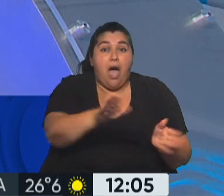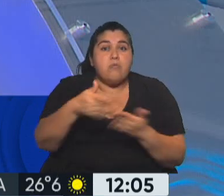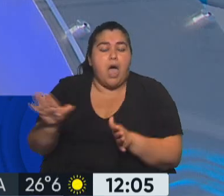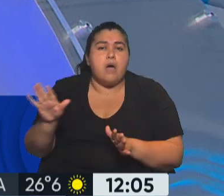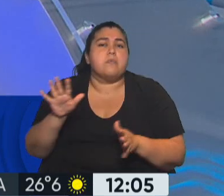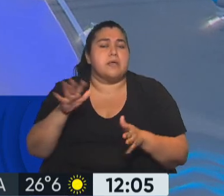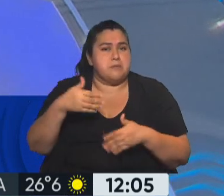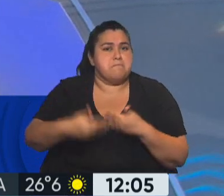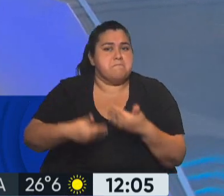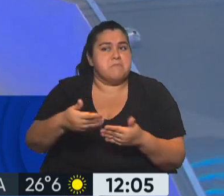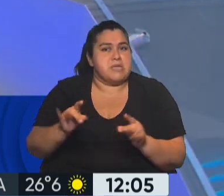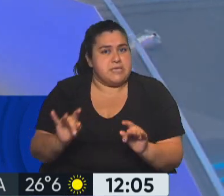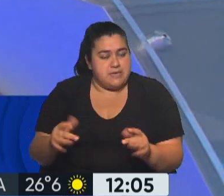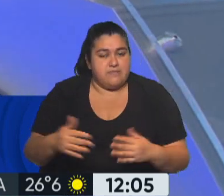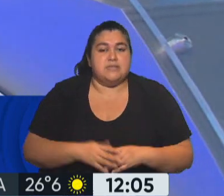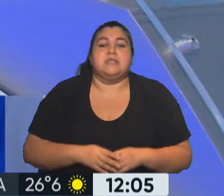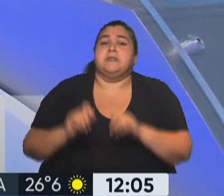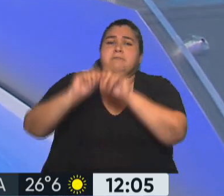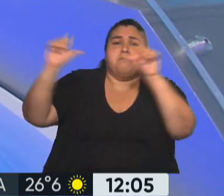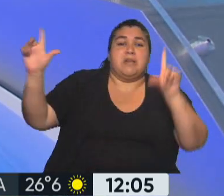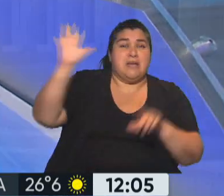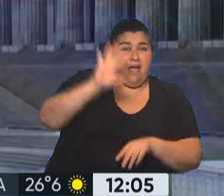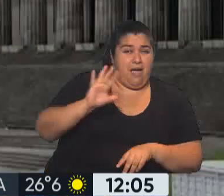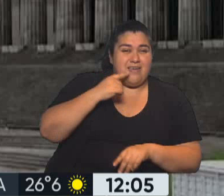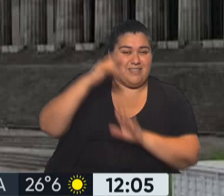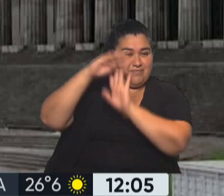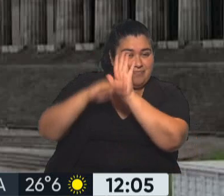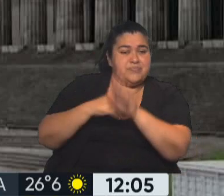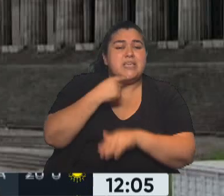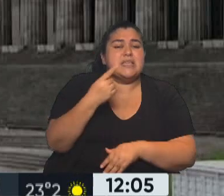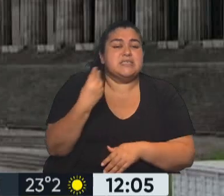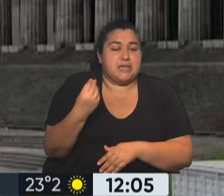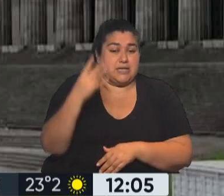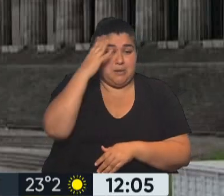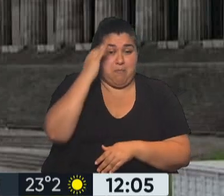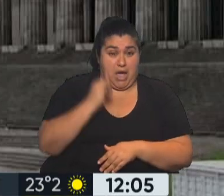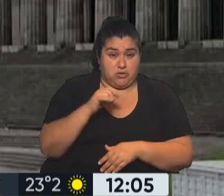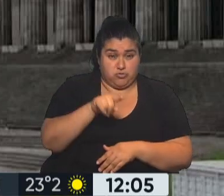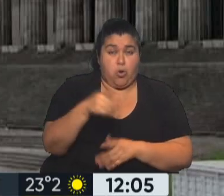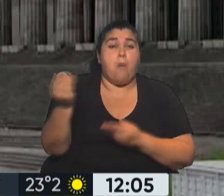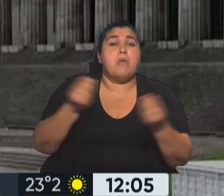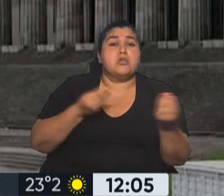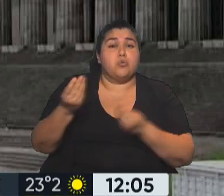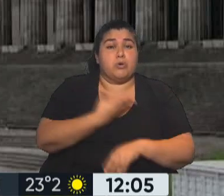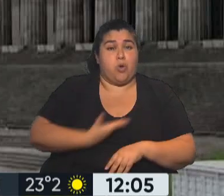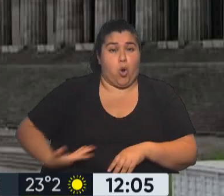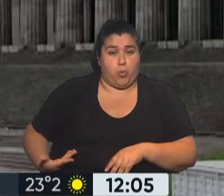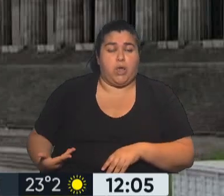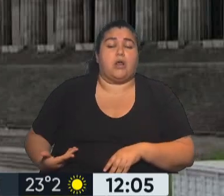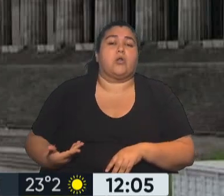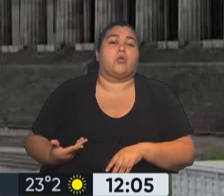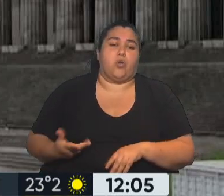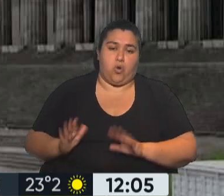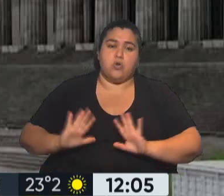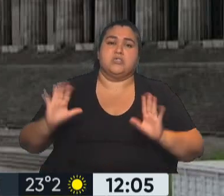Jime, compartimos los números que aparecían recién en pantalla en la placa porque hablamos de un número que tiene que ver con marzo, este presupuesto que el gobierno indica que ya